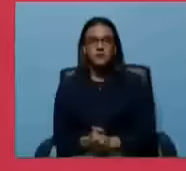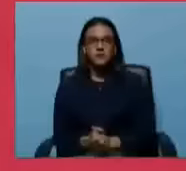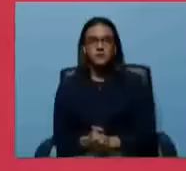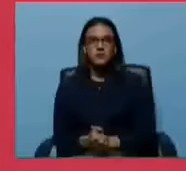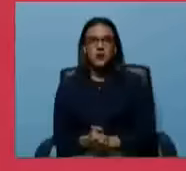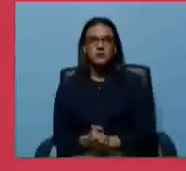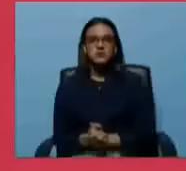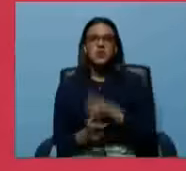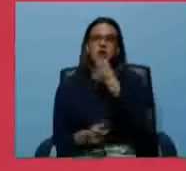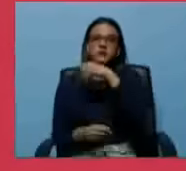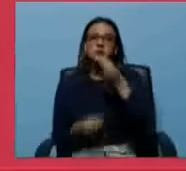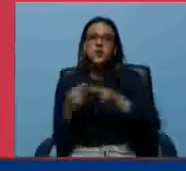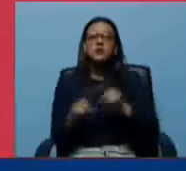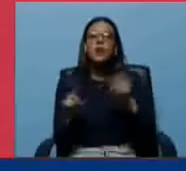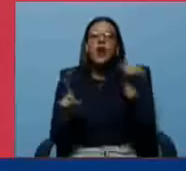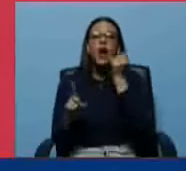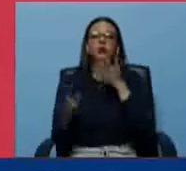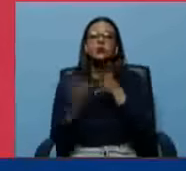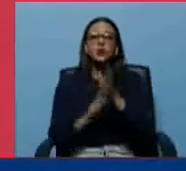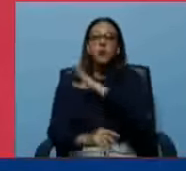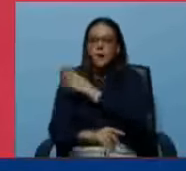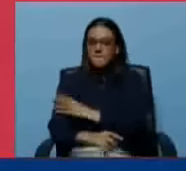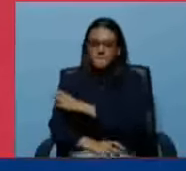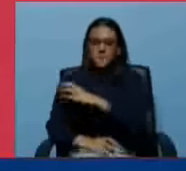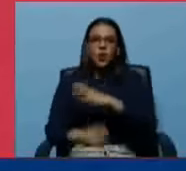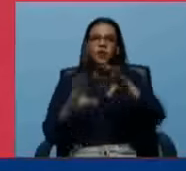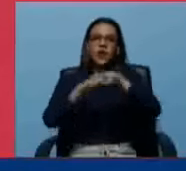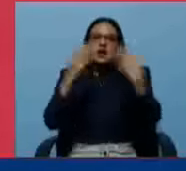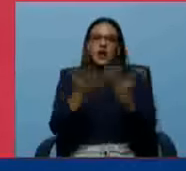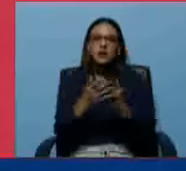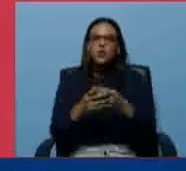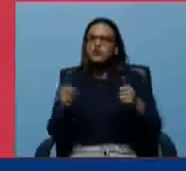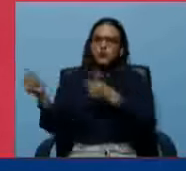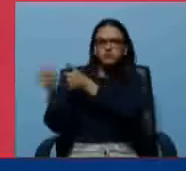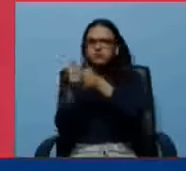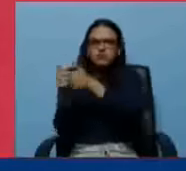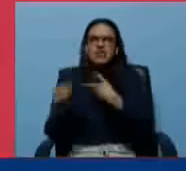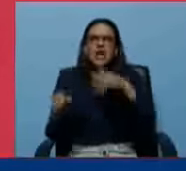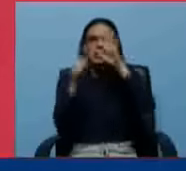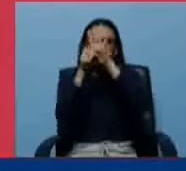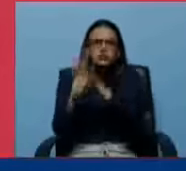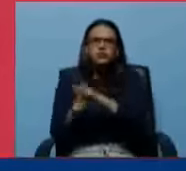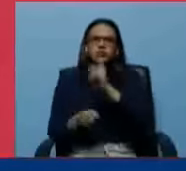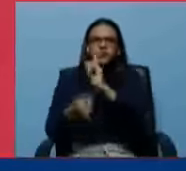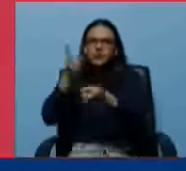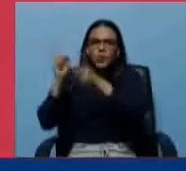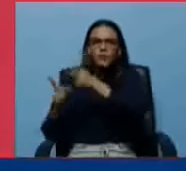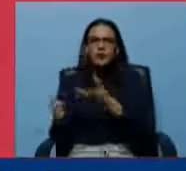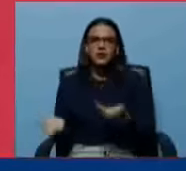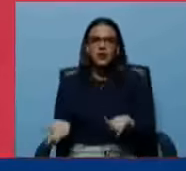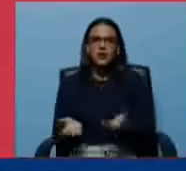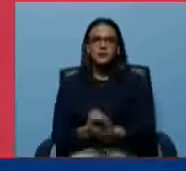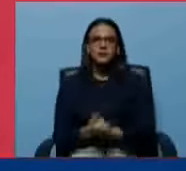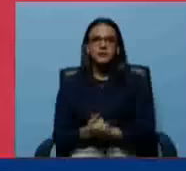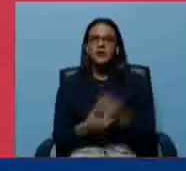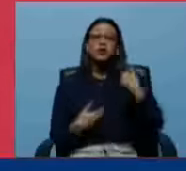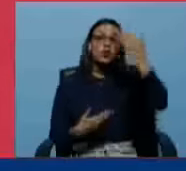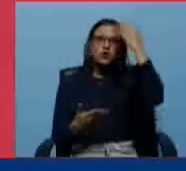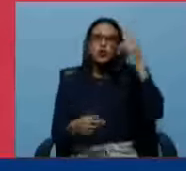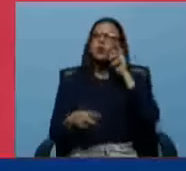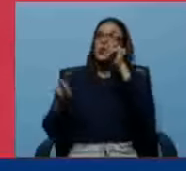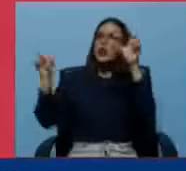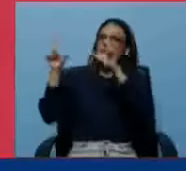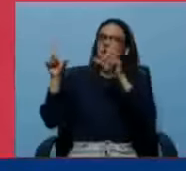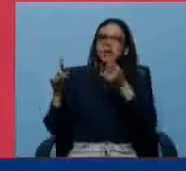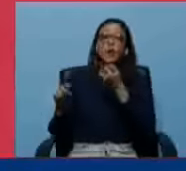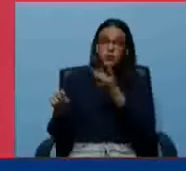El abuso del poder en el mundo, persiguiendo para someter. No sé si esa pantalla tan